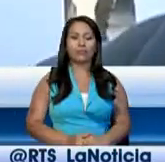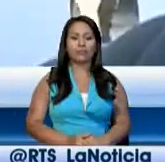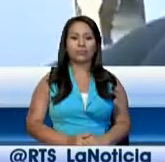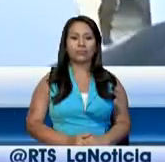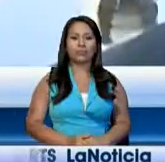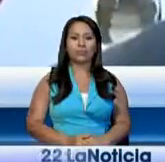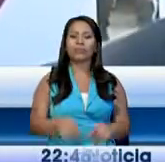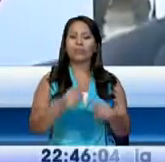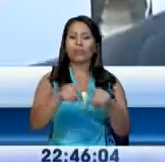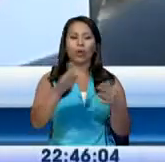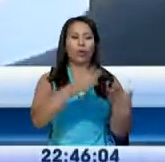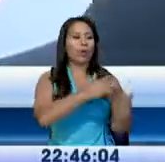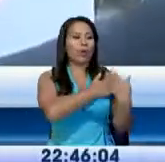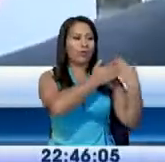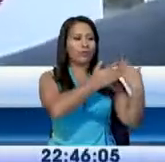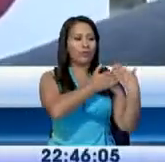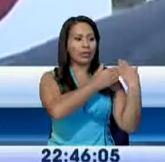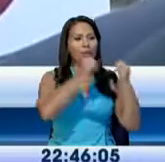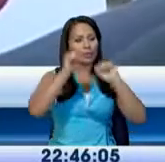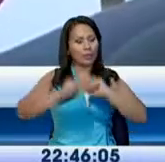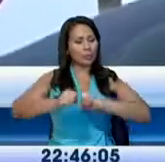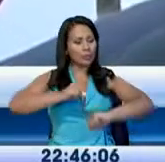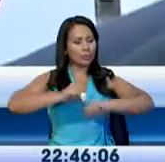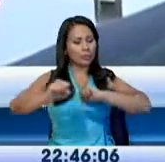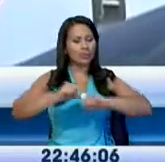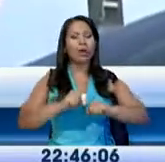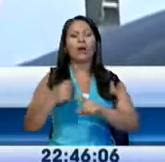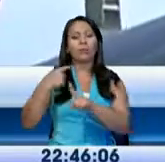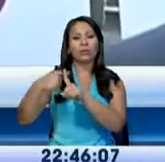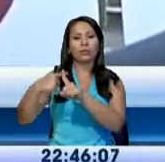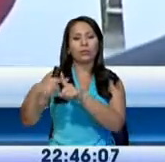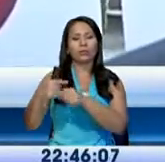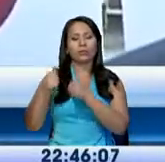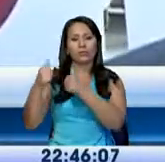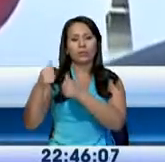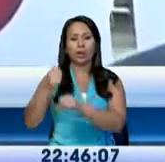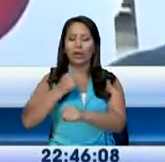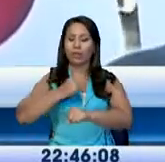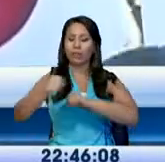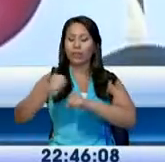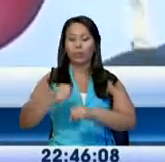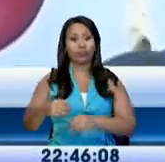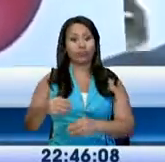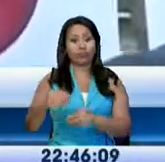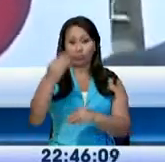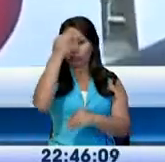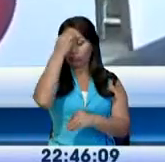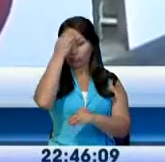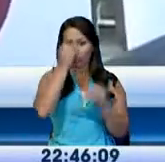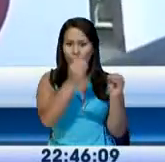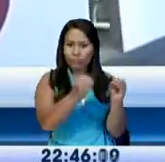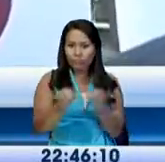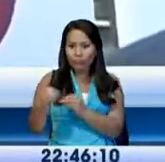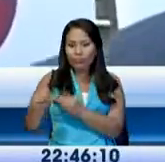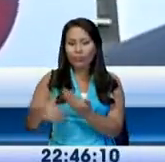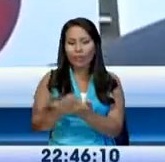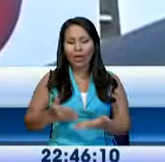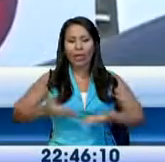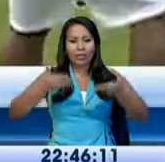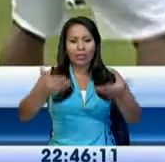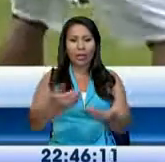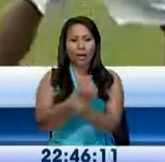pero confiando en sus posibilidades, trabajando como está, con mucha disciplina, con mucha entrega, con mucho amor al